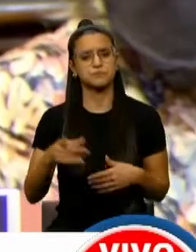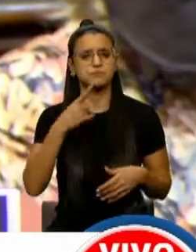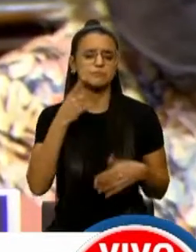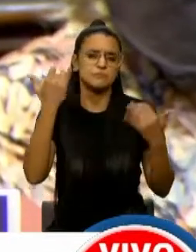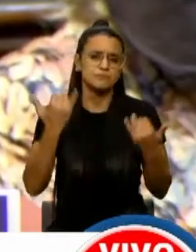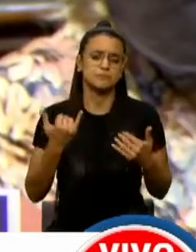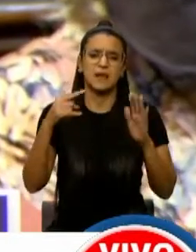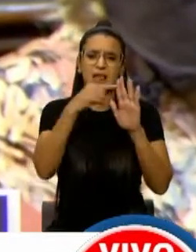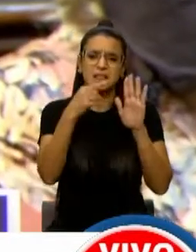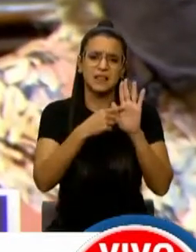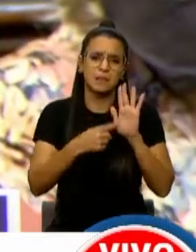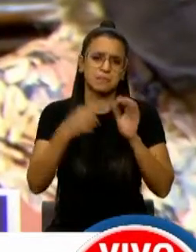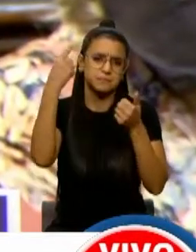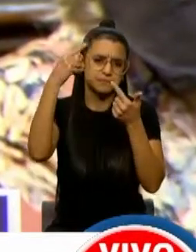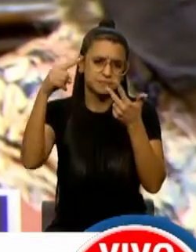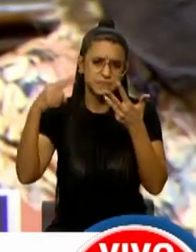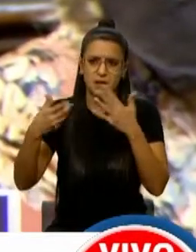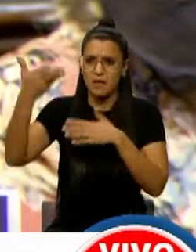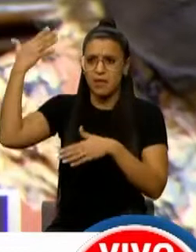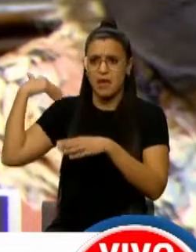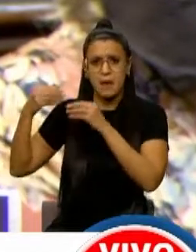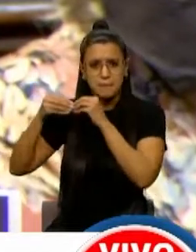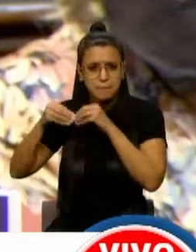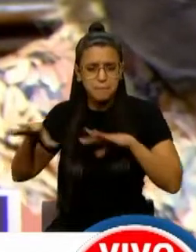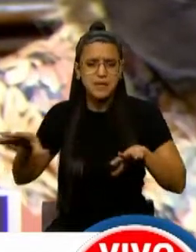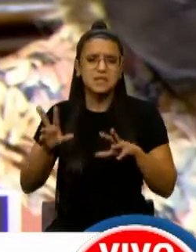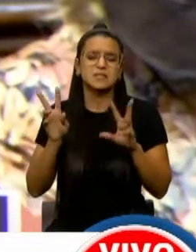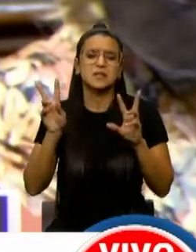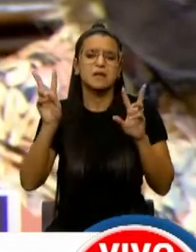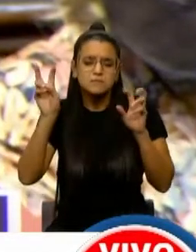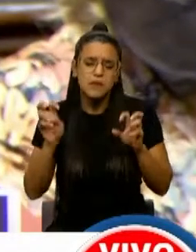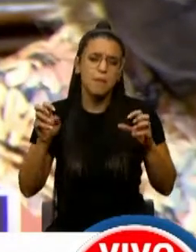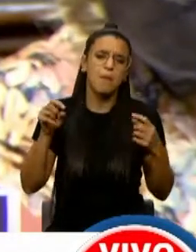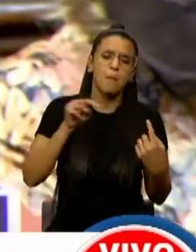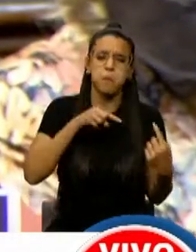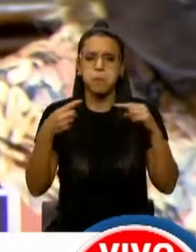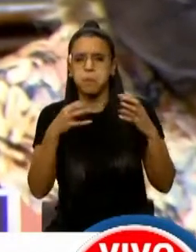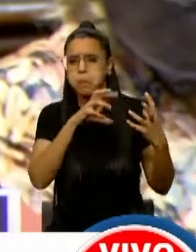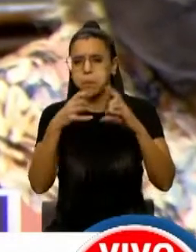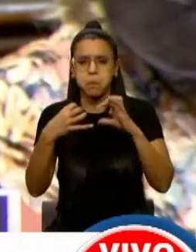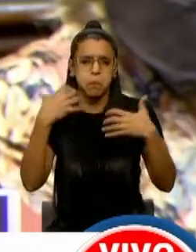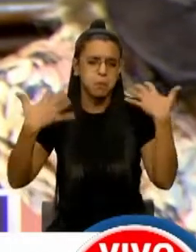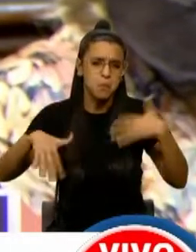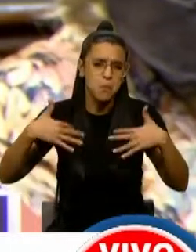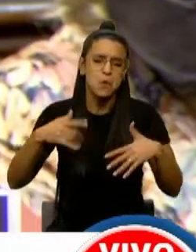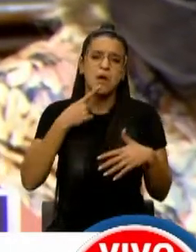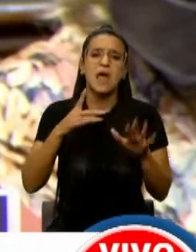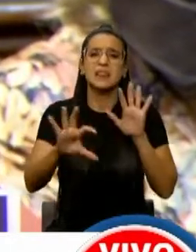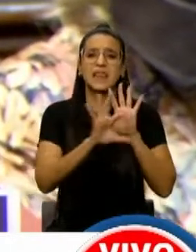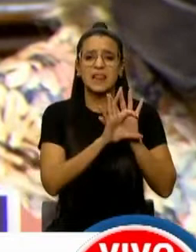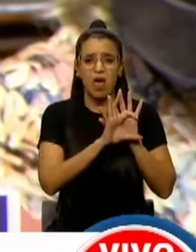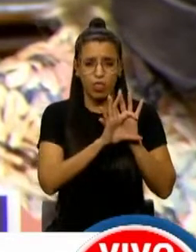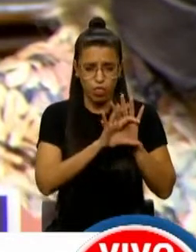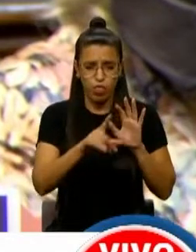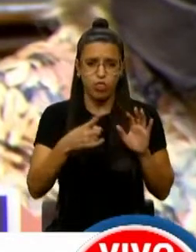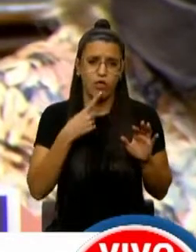los distintos ítems, desde que empezamos con una cosa que traía mucha controversia, que era el etiquetado